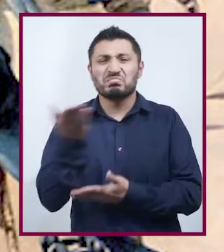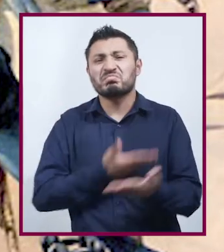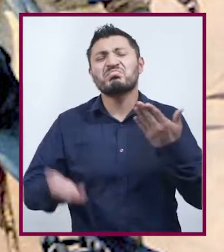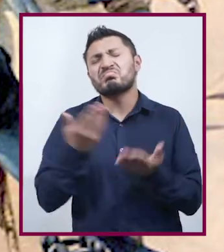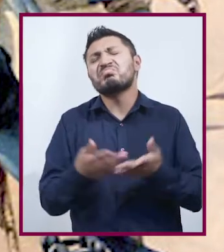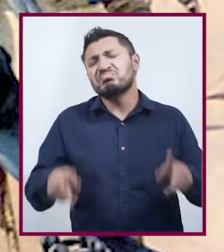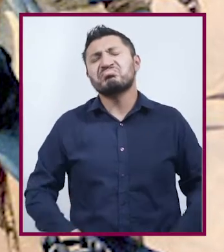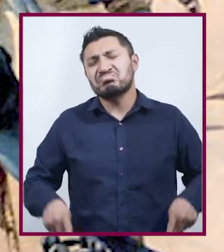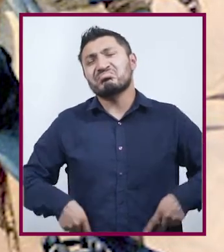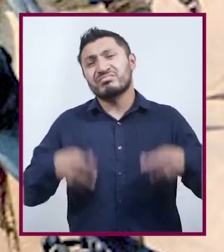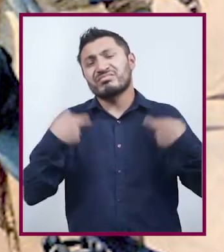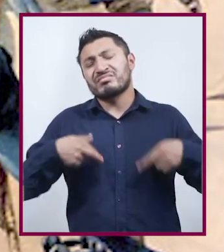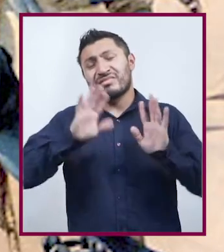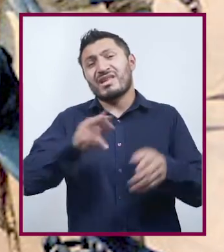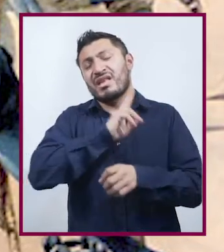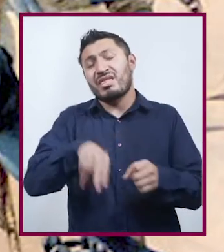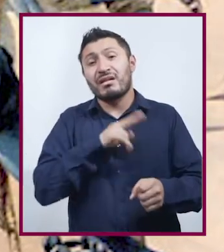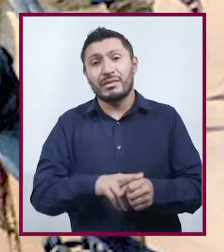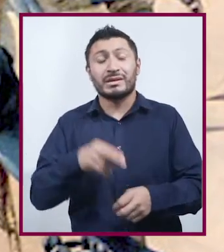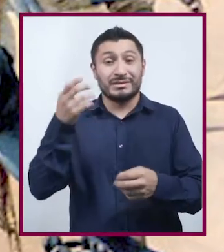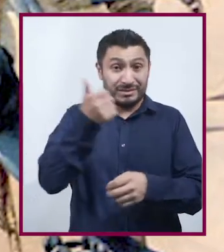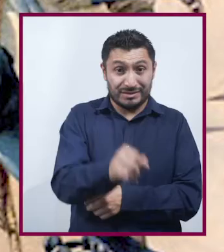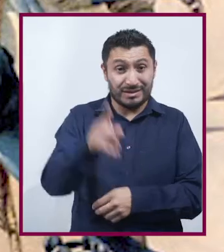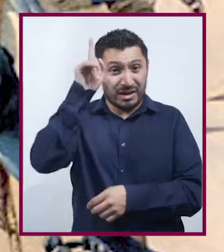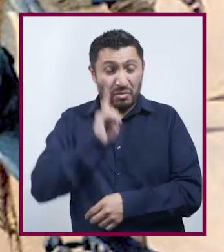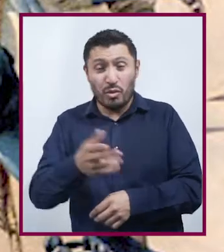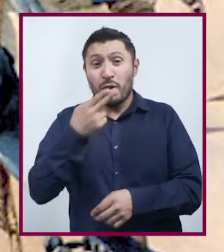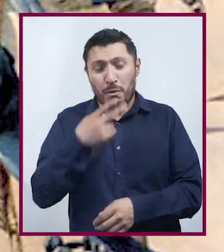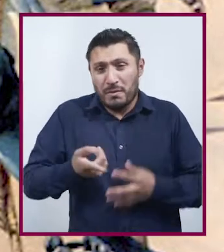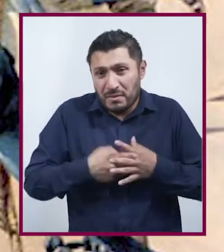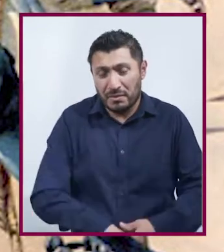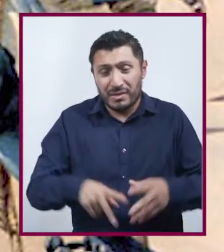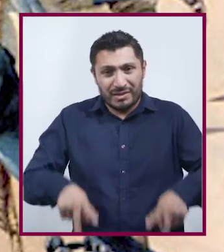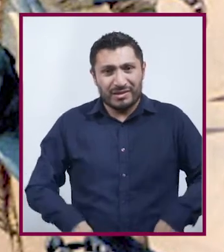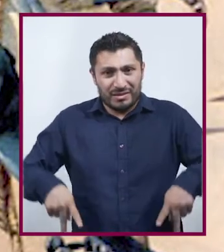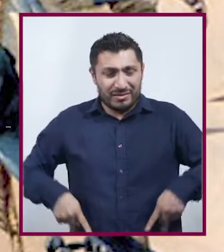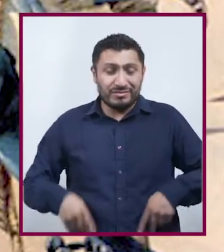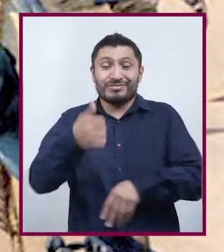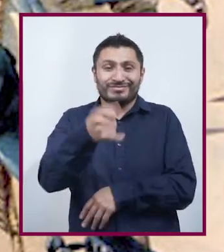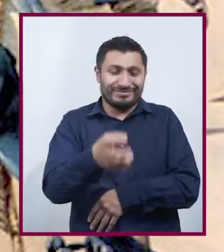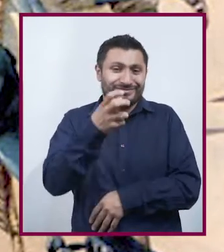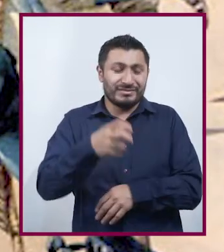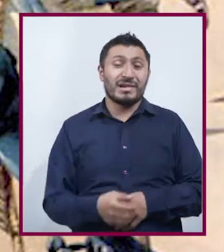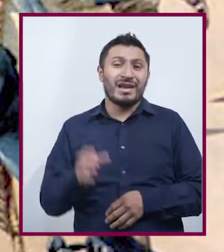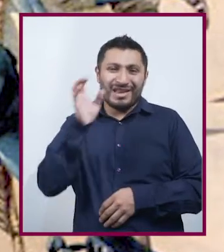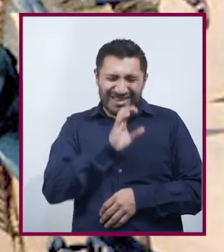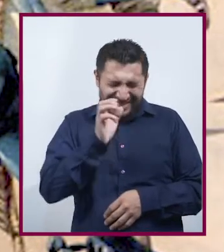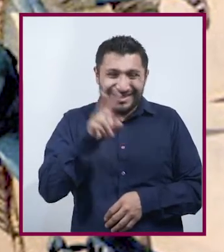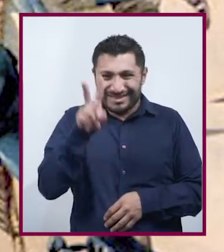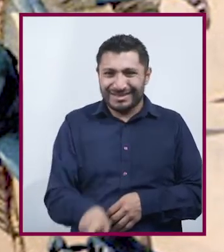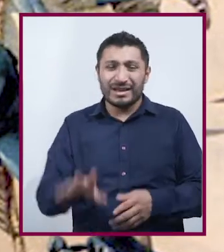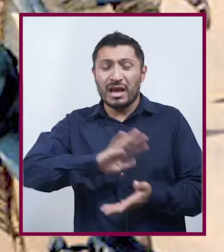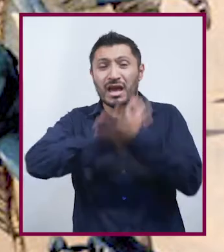su insignia y vestimenta. Fue así como las mujeres comenzaron a utilizar este atuendo que, curiosamente, se